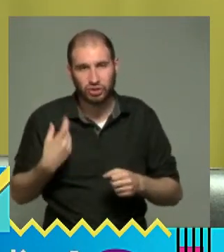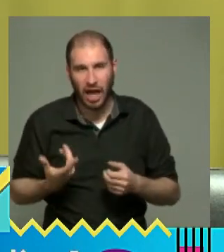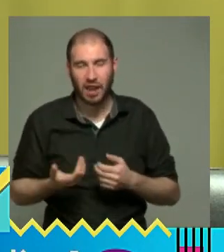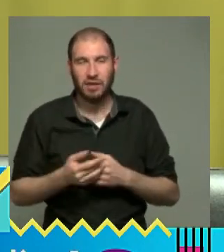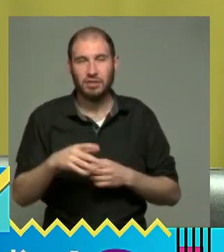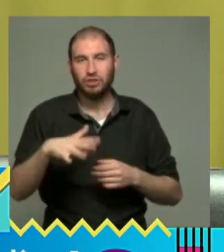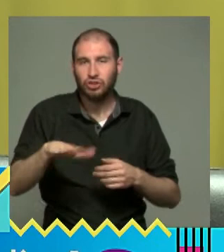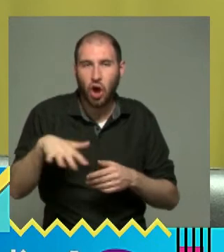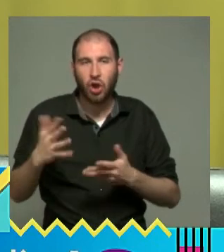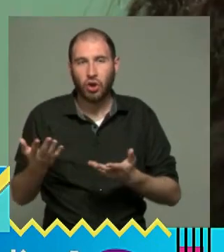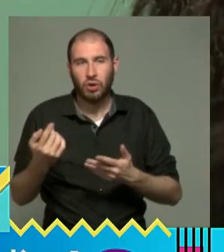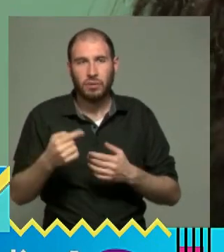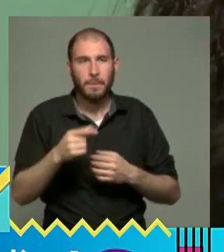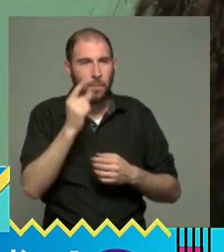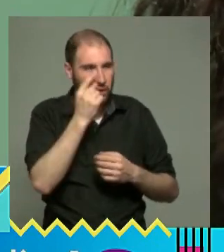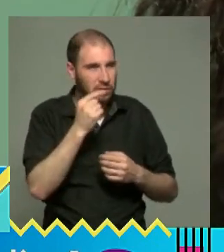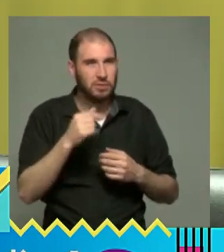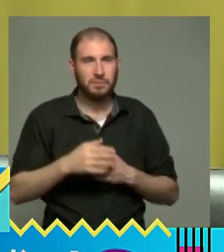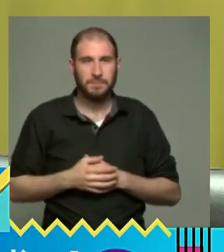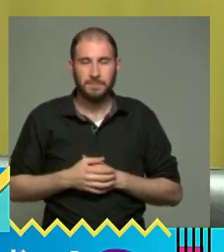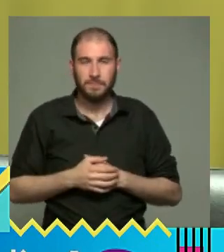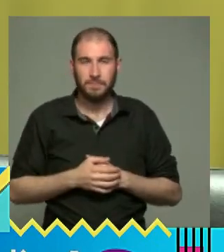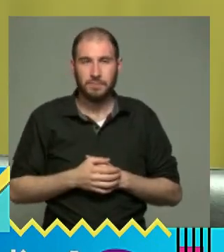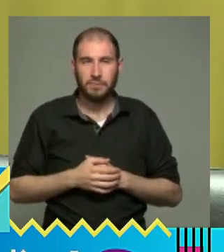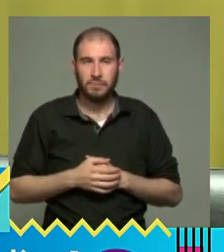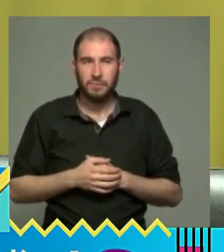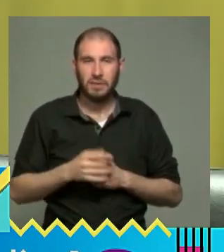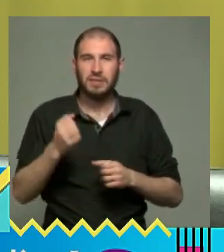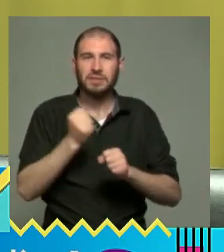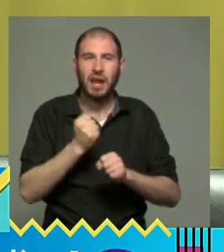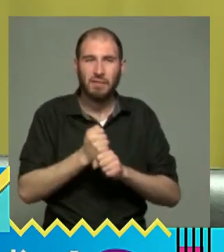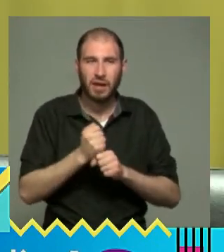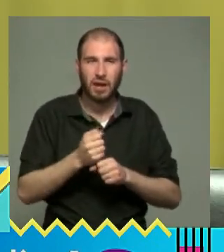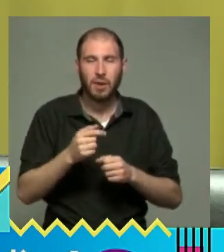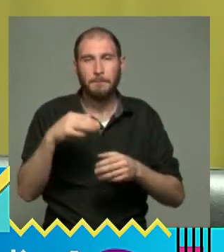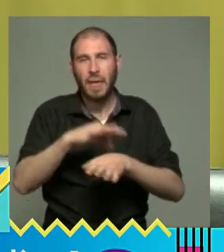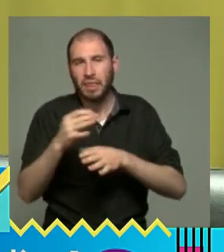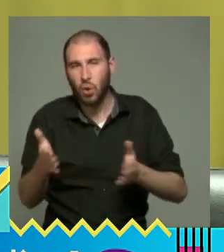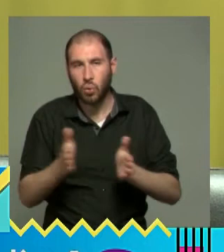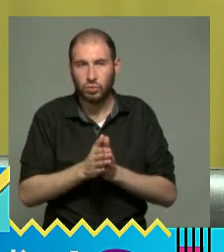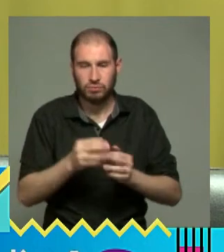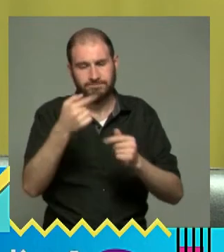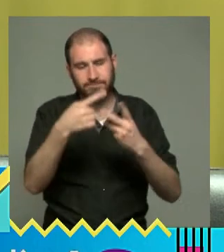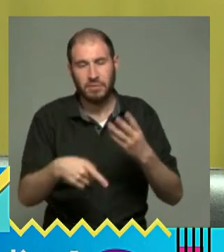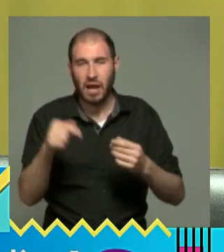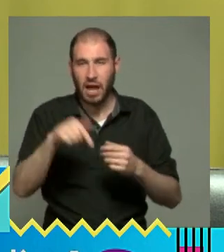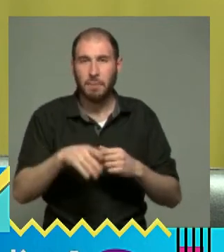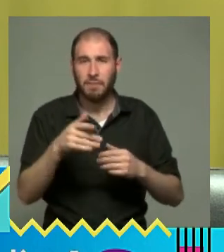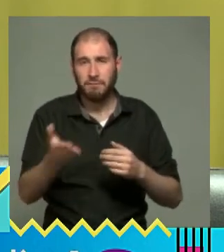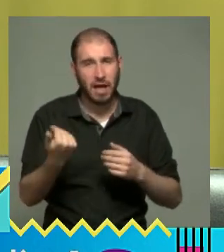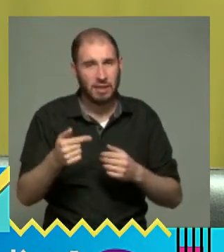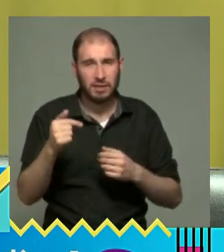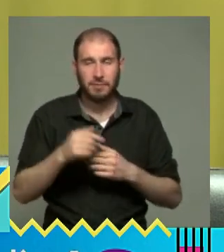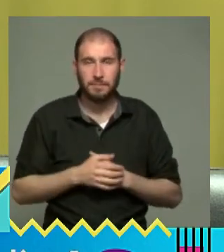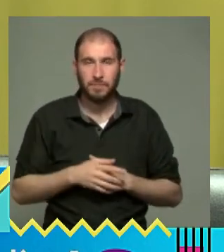sociales, sociólogos, bueno, no sé qué título tenía, politólogos, bueno, que tienen que trabajar con médicos y demás. En eso tengo que insistir mucho. Y un punto